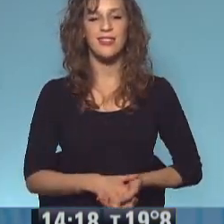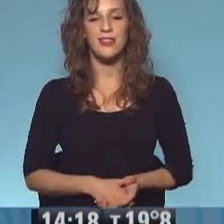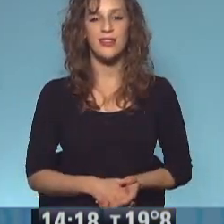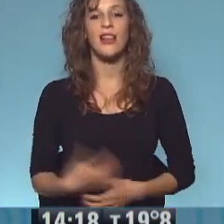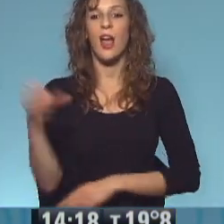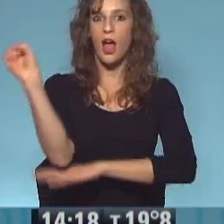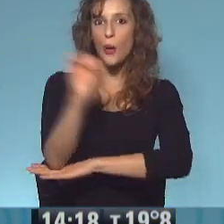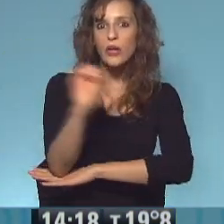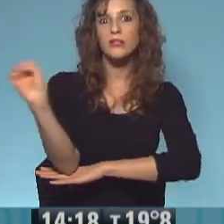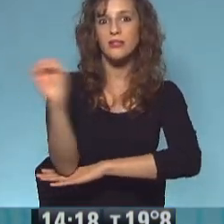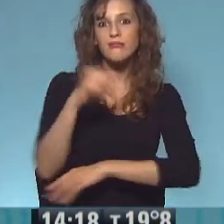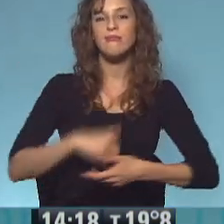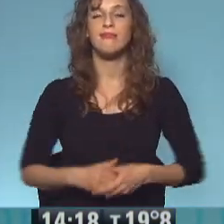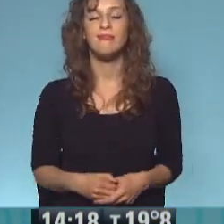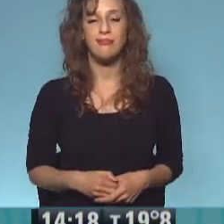¡Cabeza!